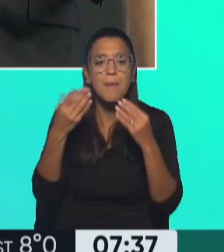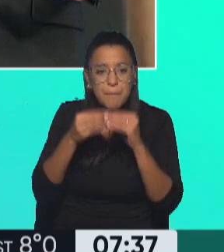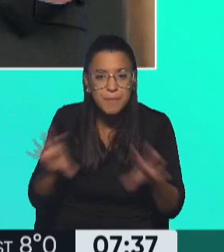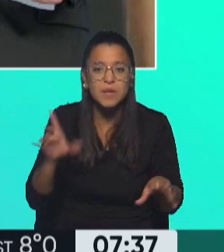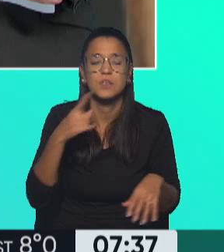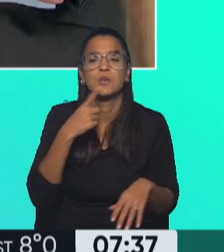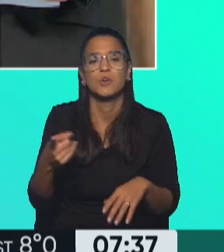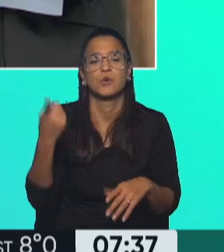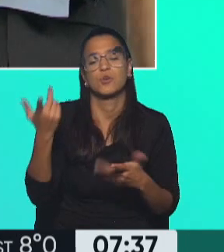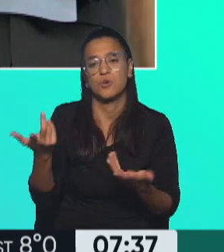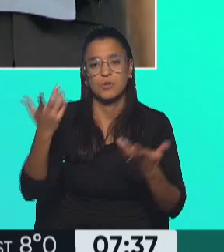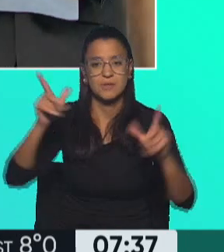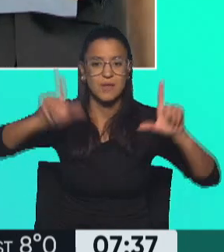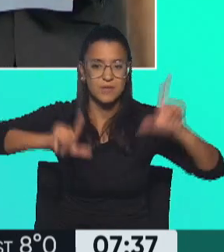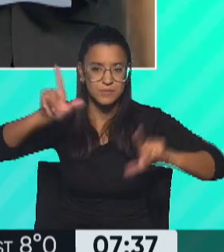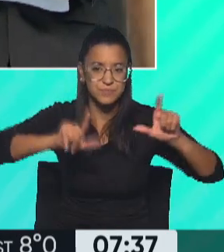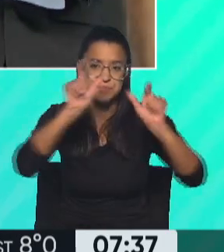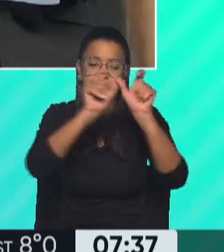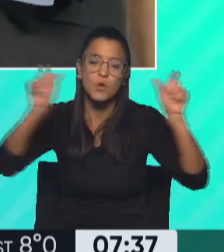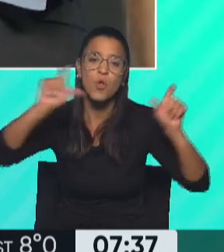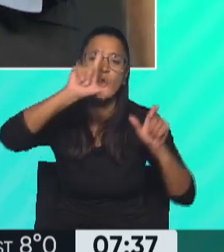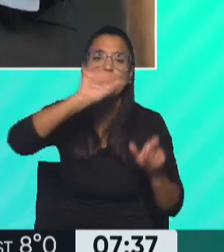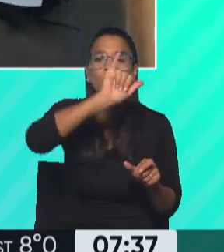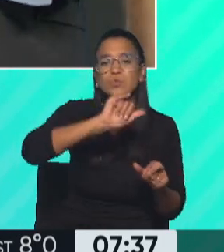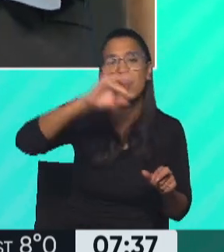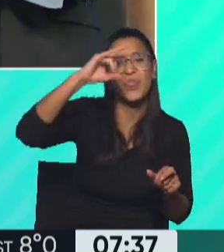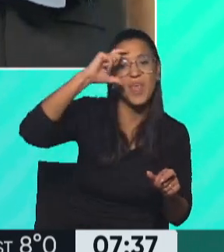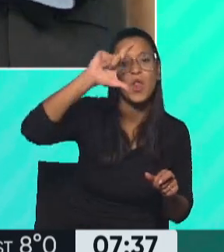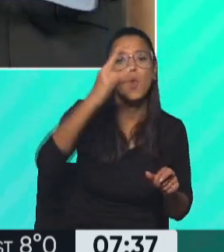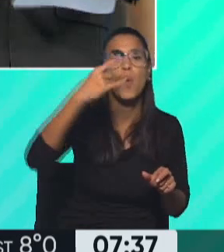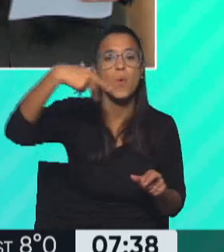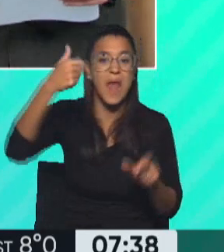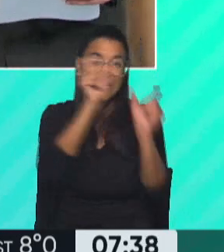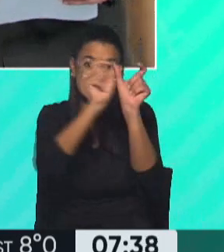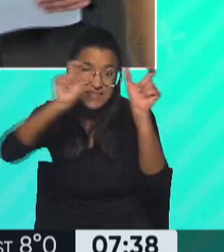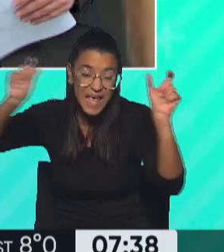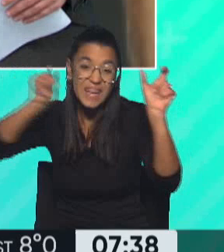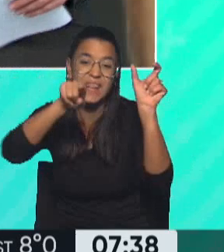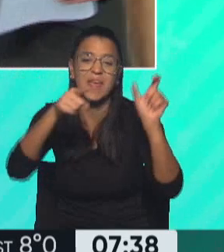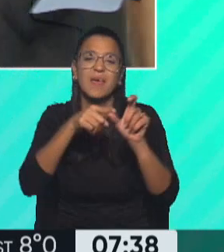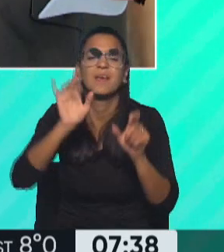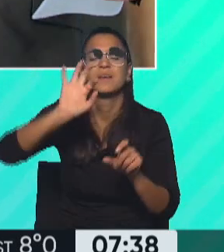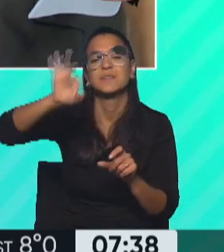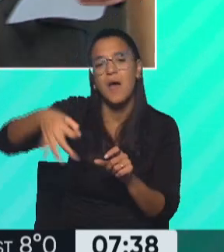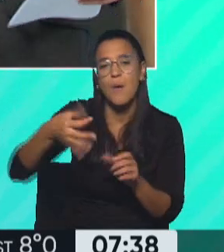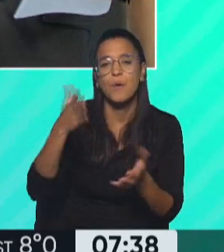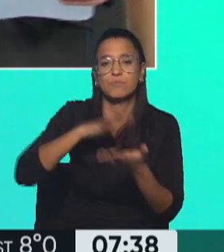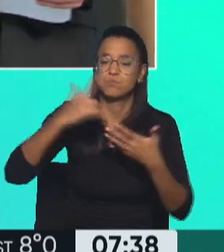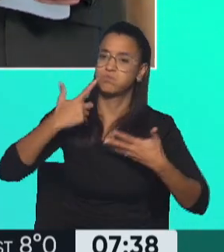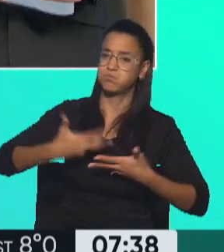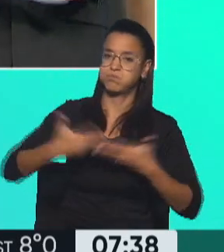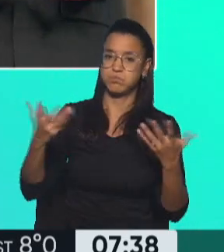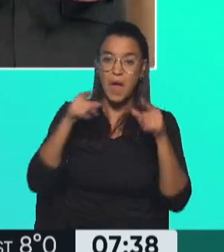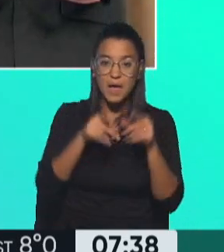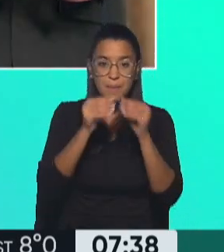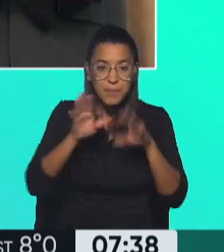que comenzó en la televisión, con una serie que se llamaba Luz de Luna, y que esa serie le dio conocimiento, muchísimo conocimiento público. Ahí